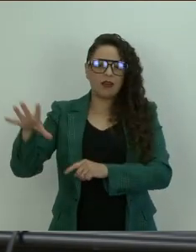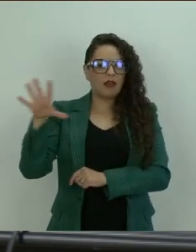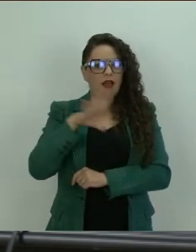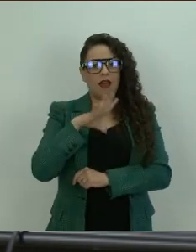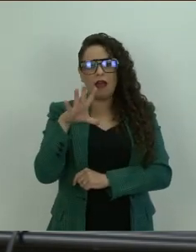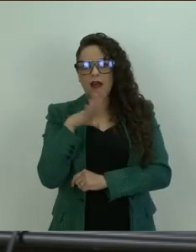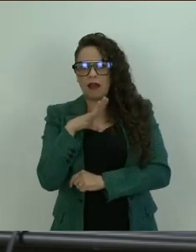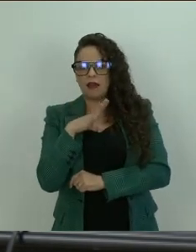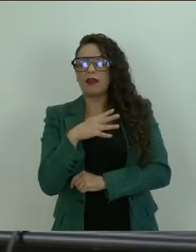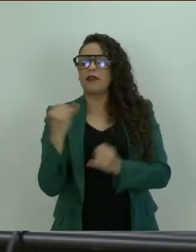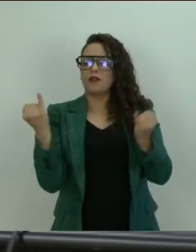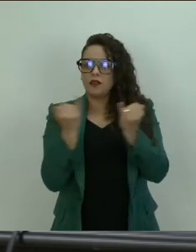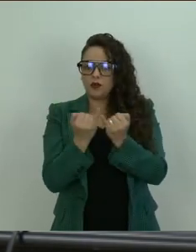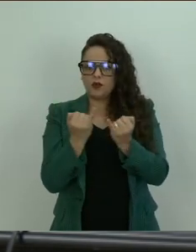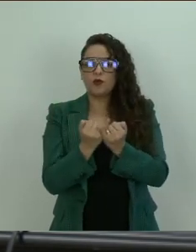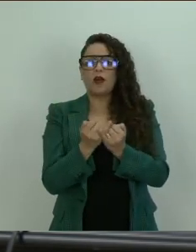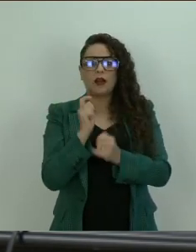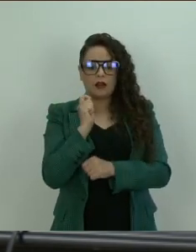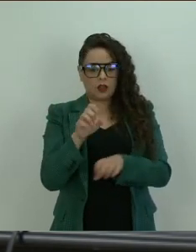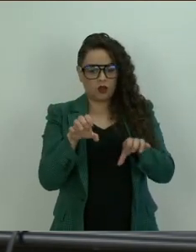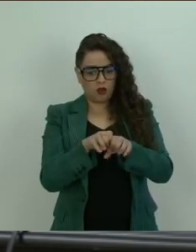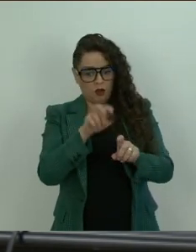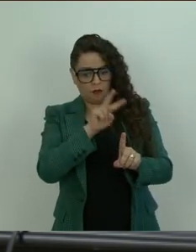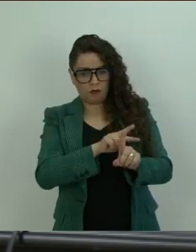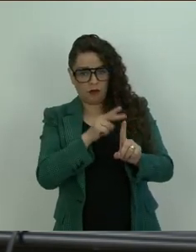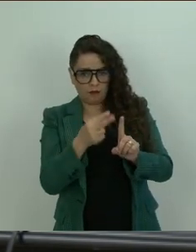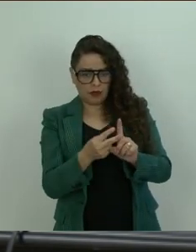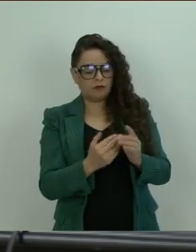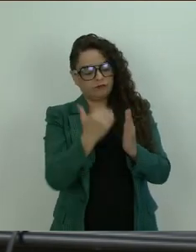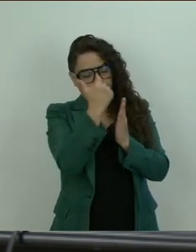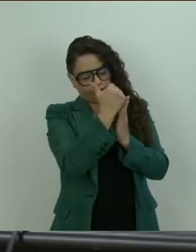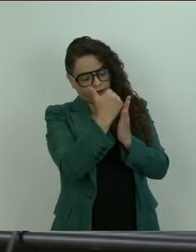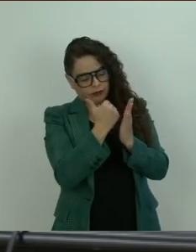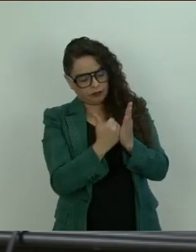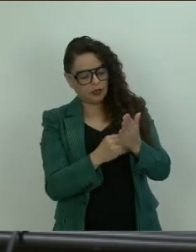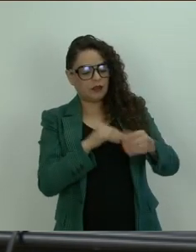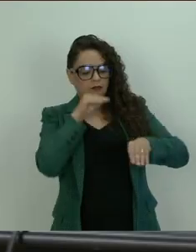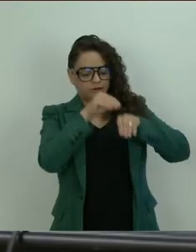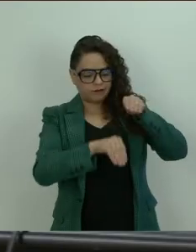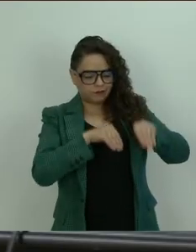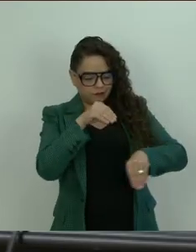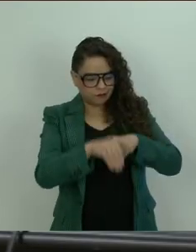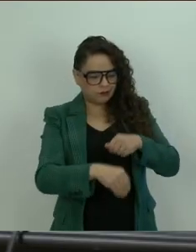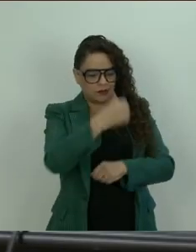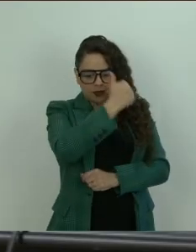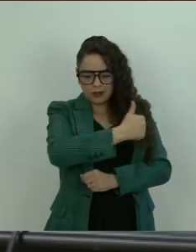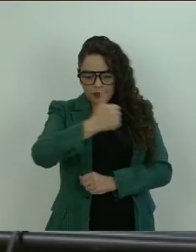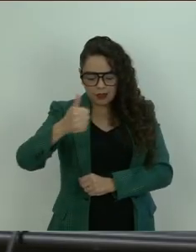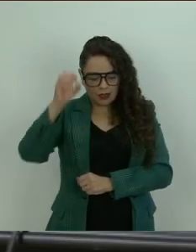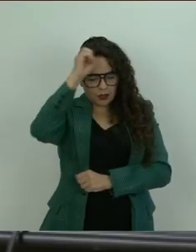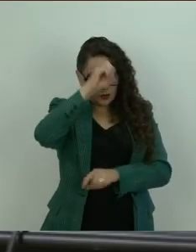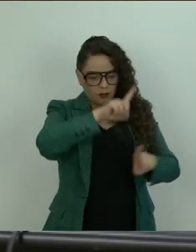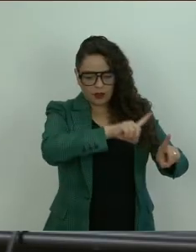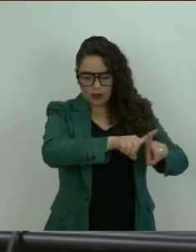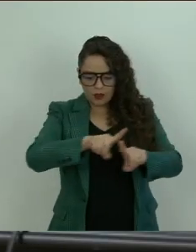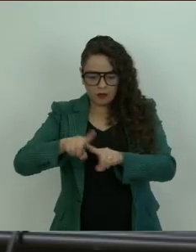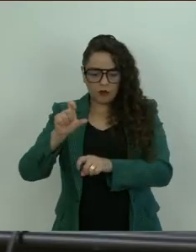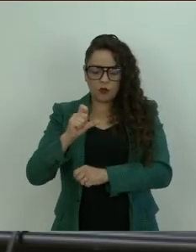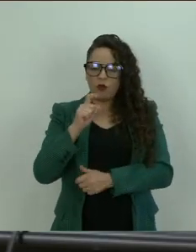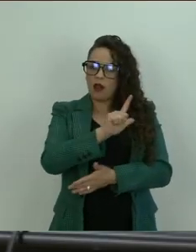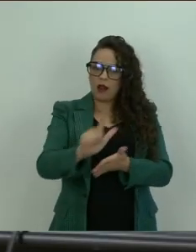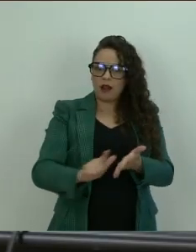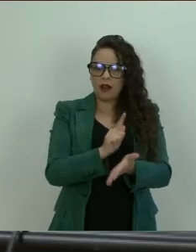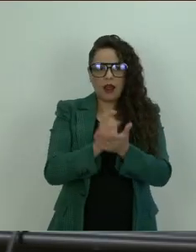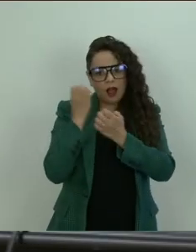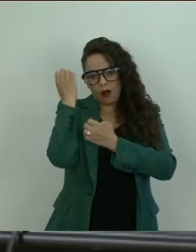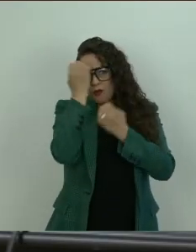Aplicar perspectivas en derecho implica considerar diferentes puntos de vista y enfoques al analizar y aplicar las leyes.